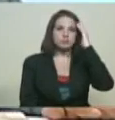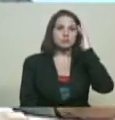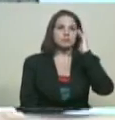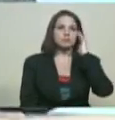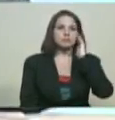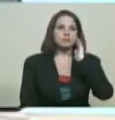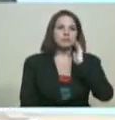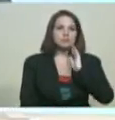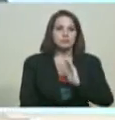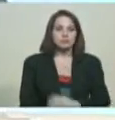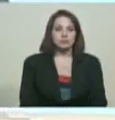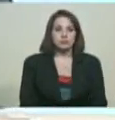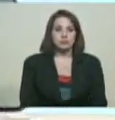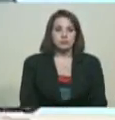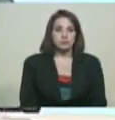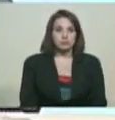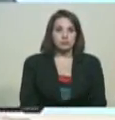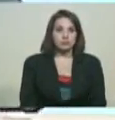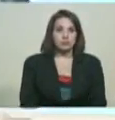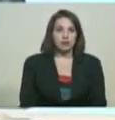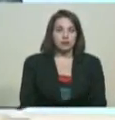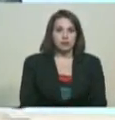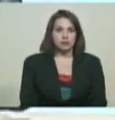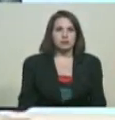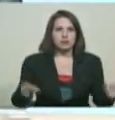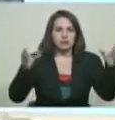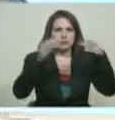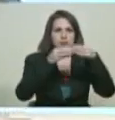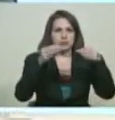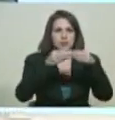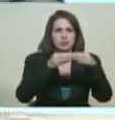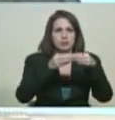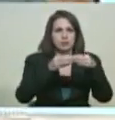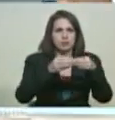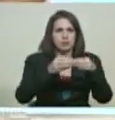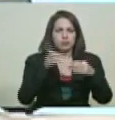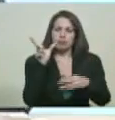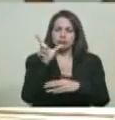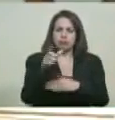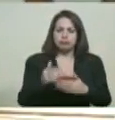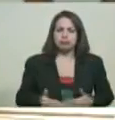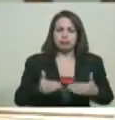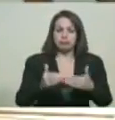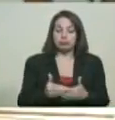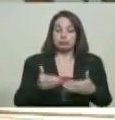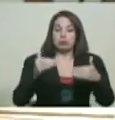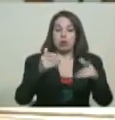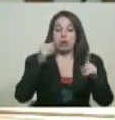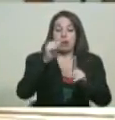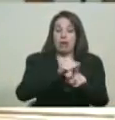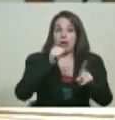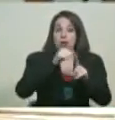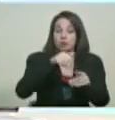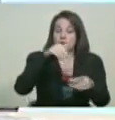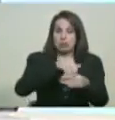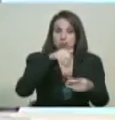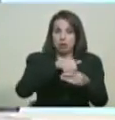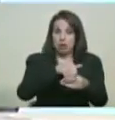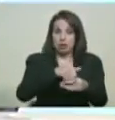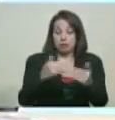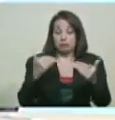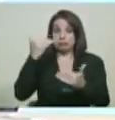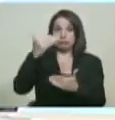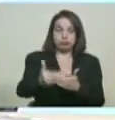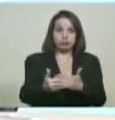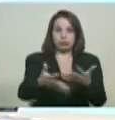bueno el partido tiene que trascender solamente las luchas electorales es verdad creo que las ha trascendido